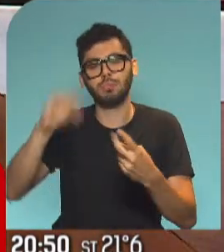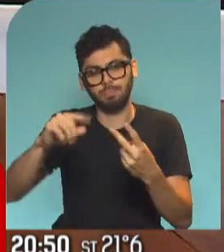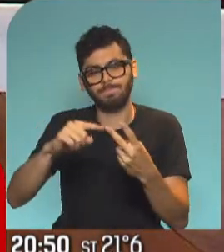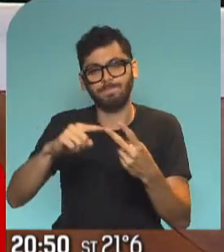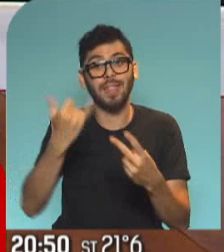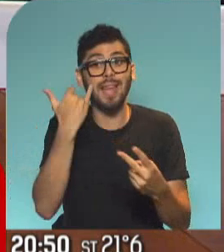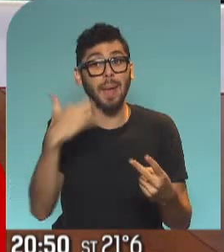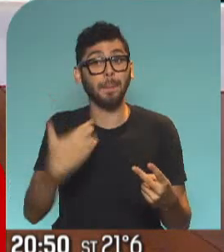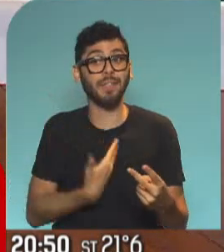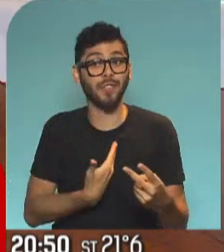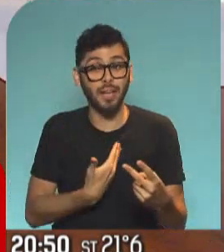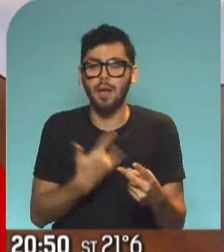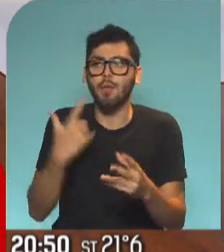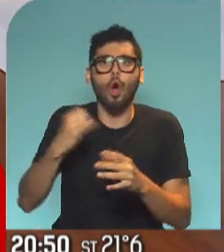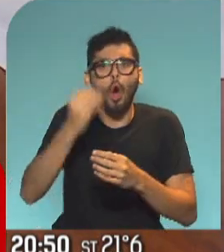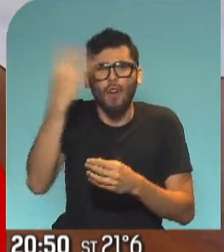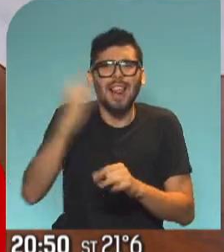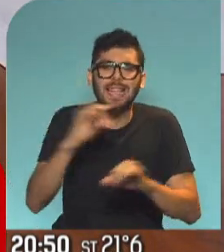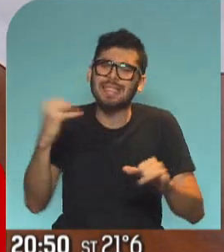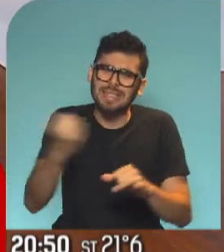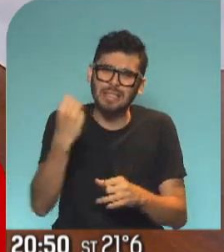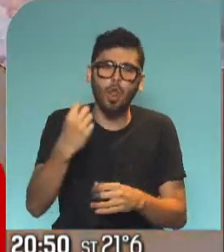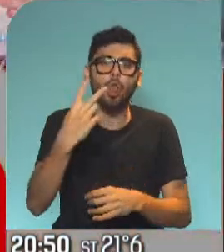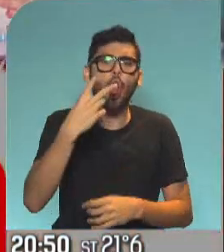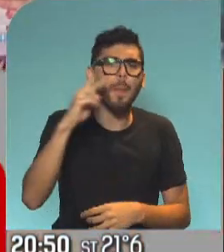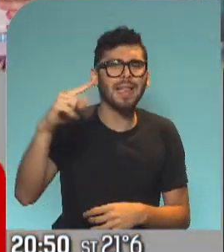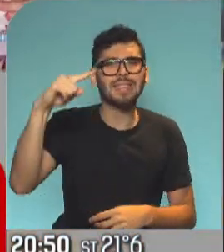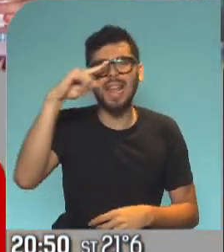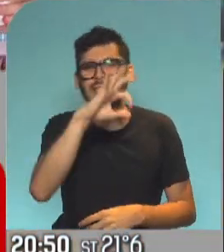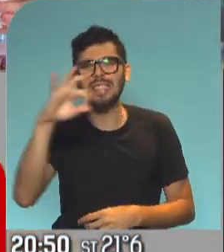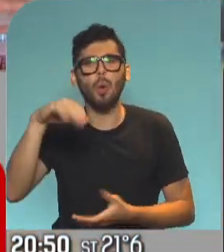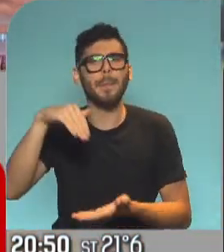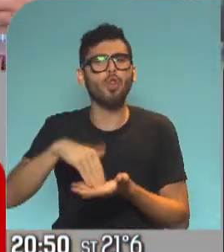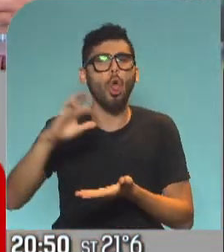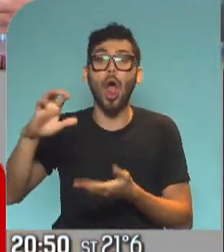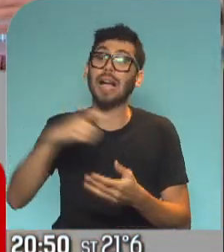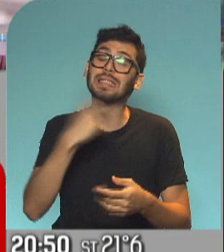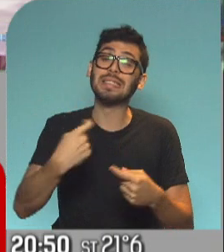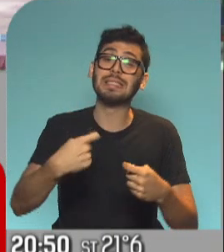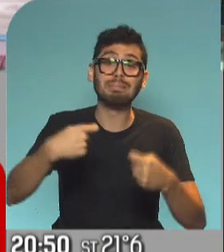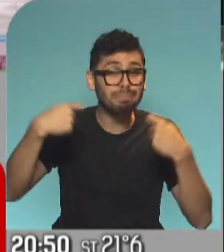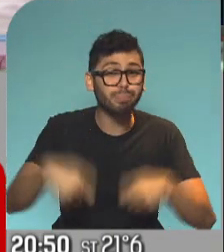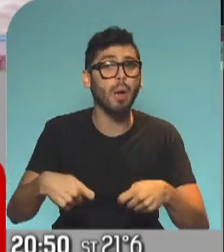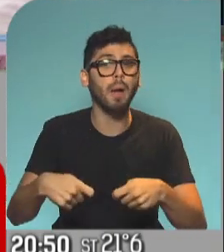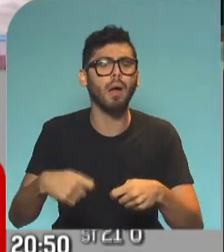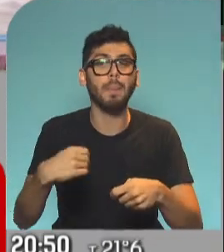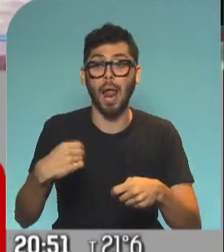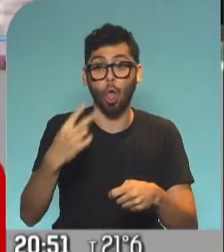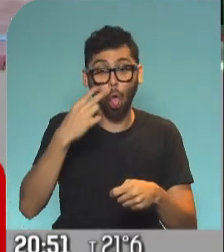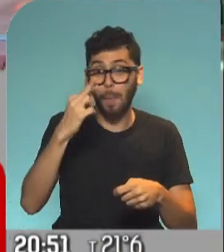previsto esto según datos oficiales invertir 2 mil 700 millones de dólares en todo lo que va de